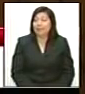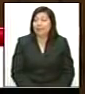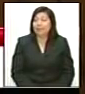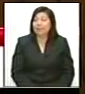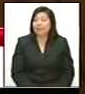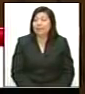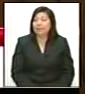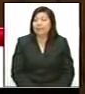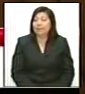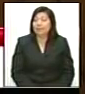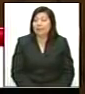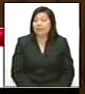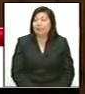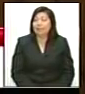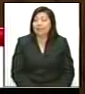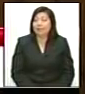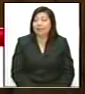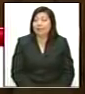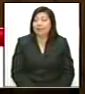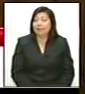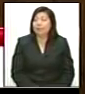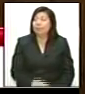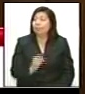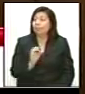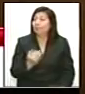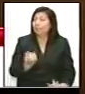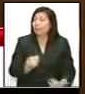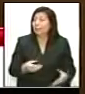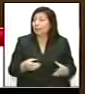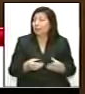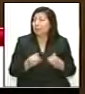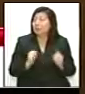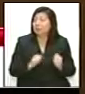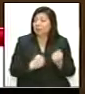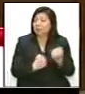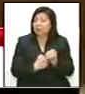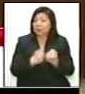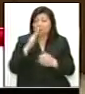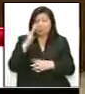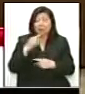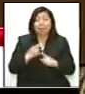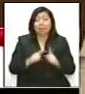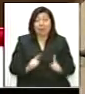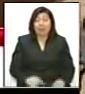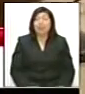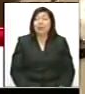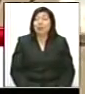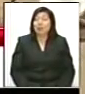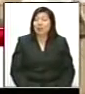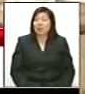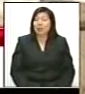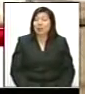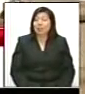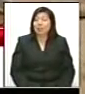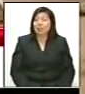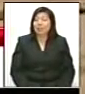Sí, definitivamente. Nosotros siempre en esta comisión hemos apoyado a la policía, pero también hemos sido